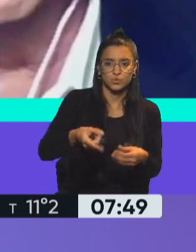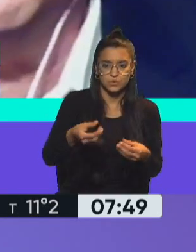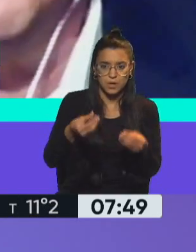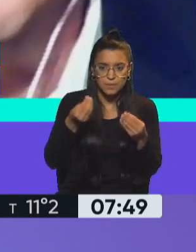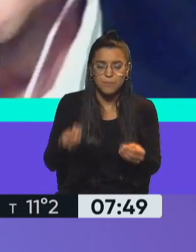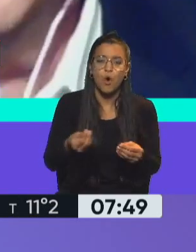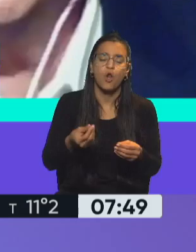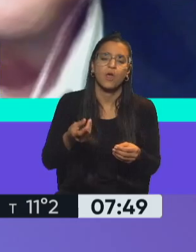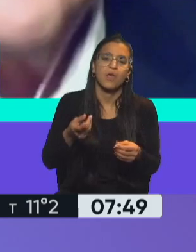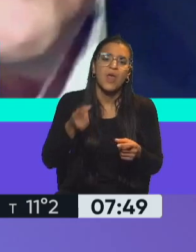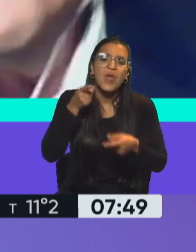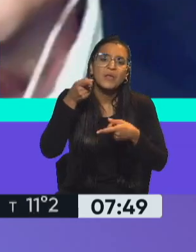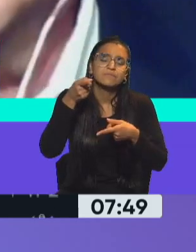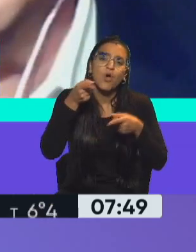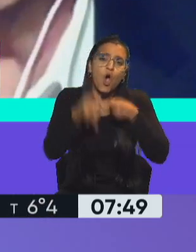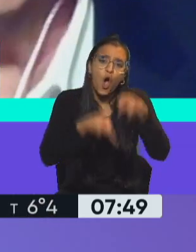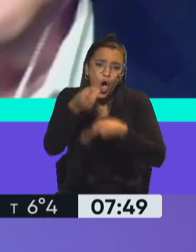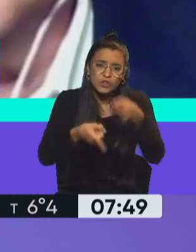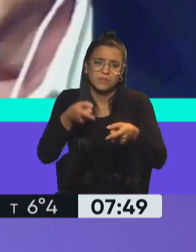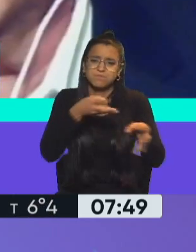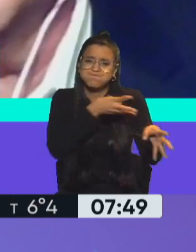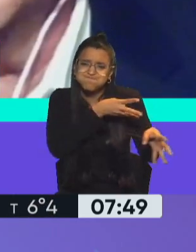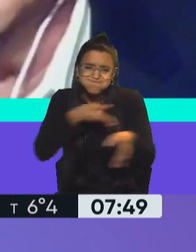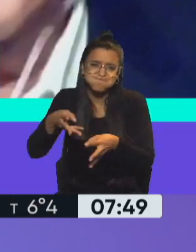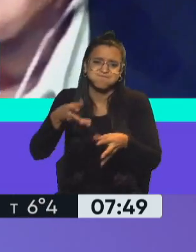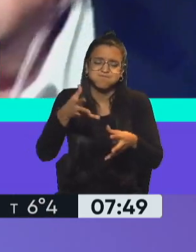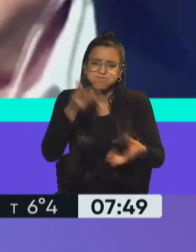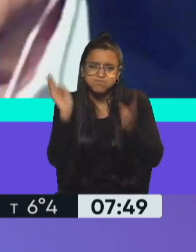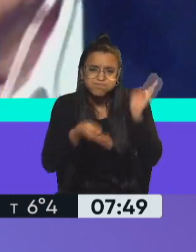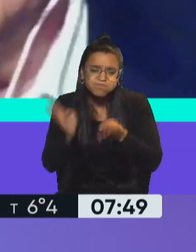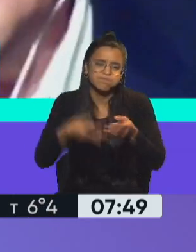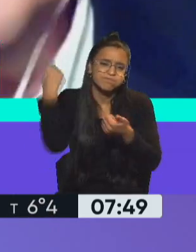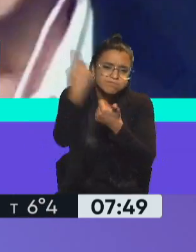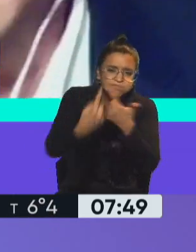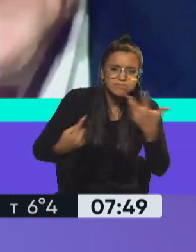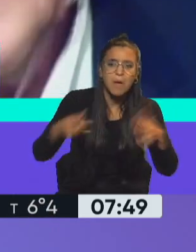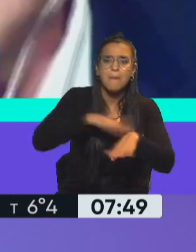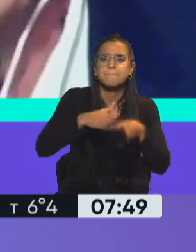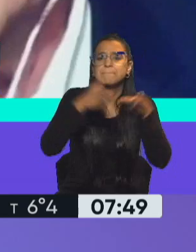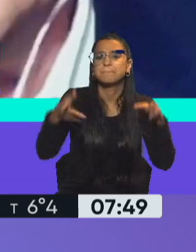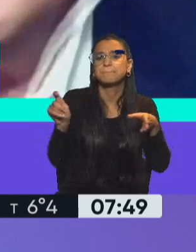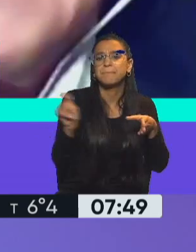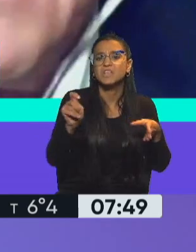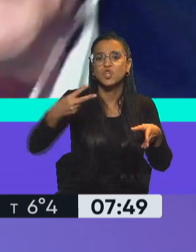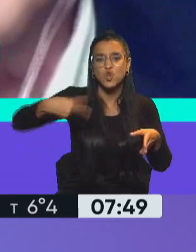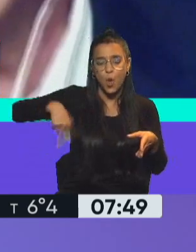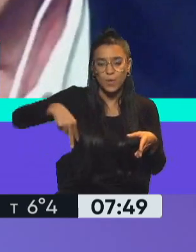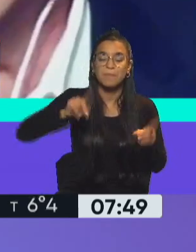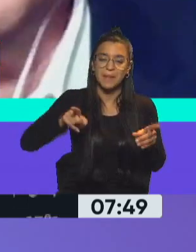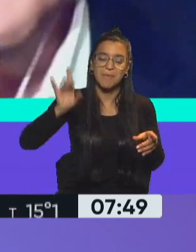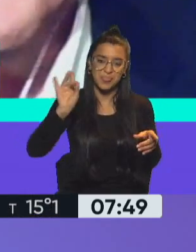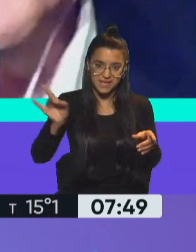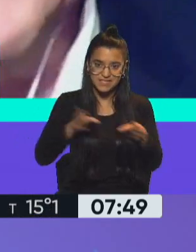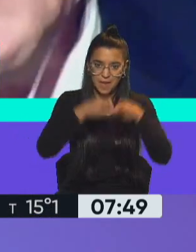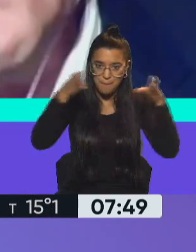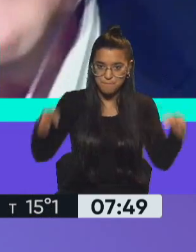todos los delitos de sedición que existieron durante el mes de noviembre y diciembre